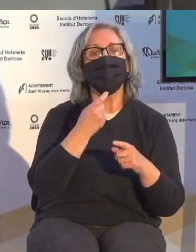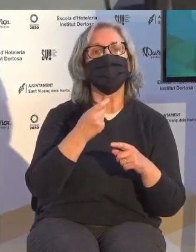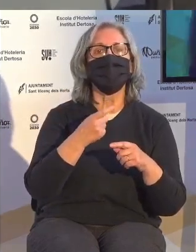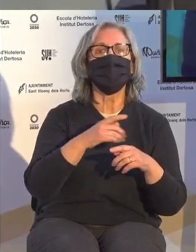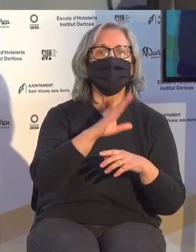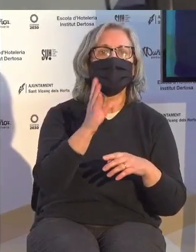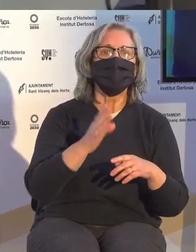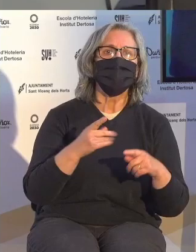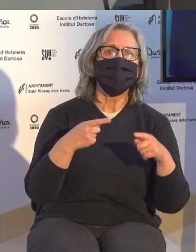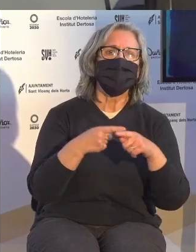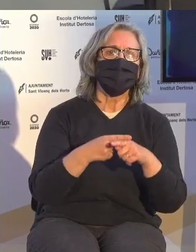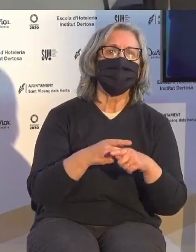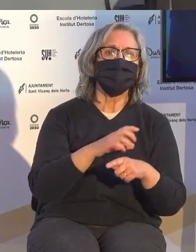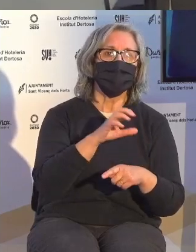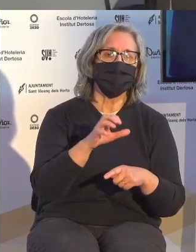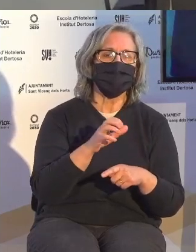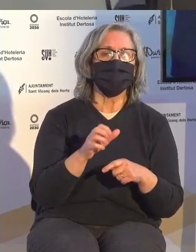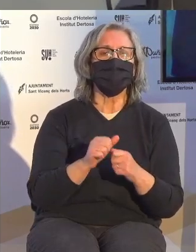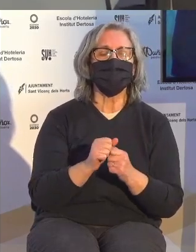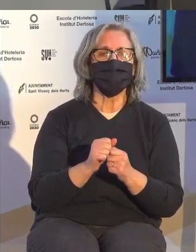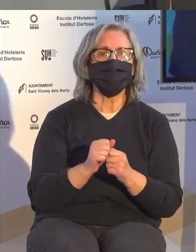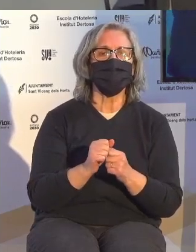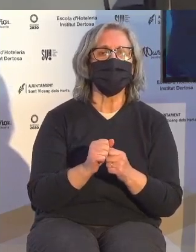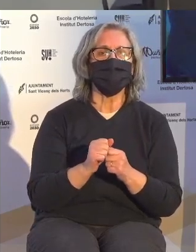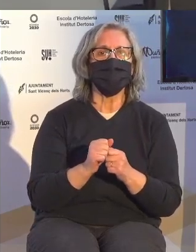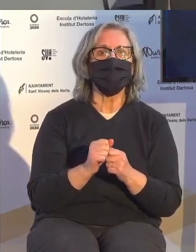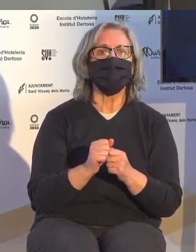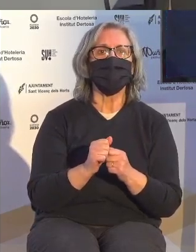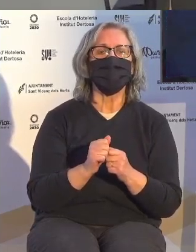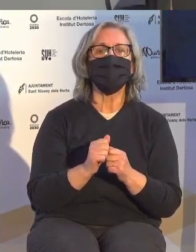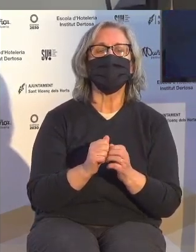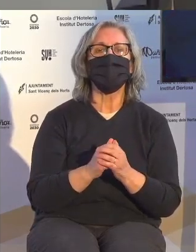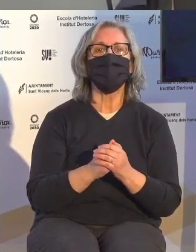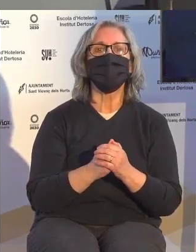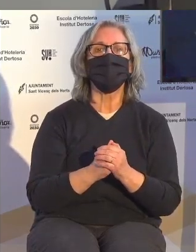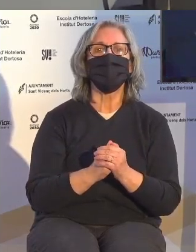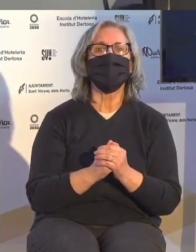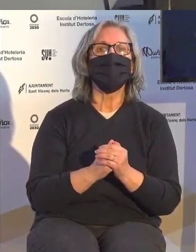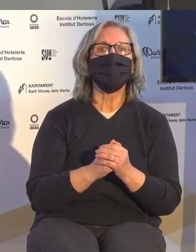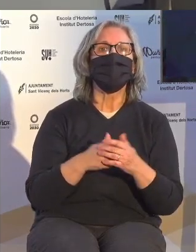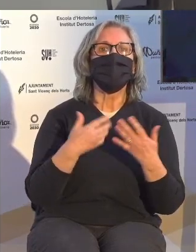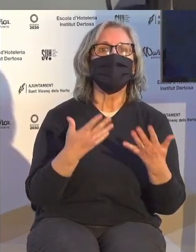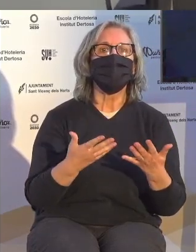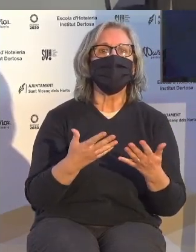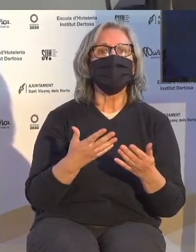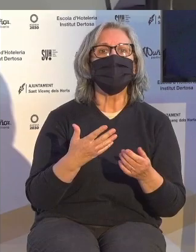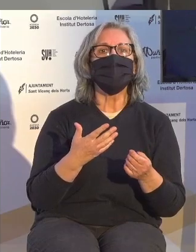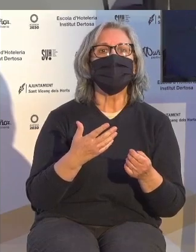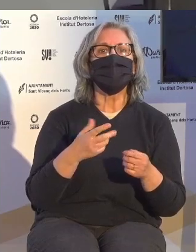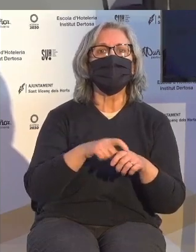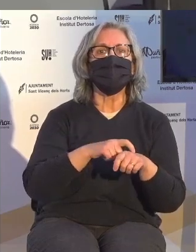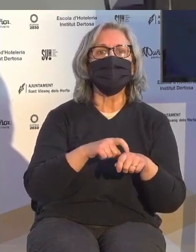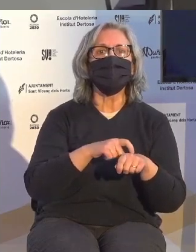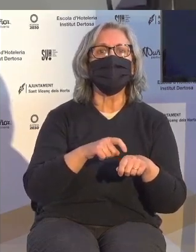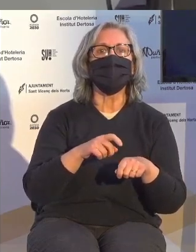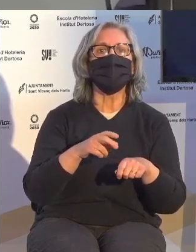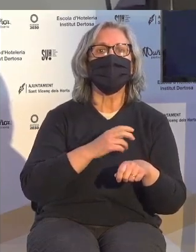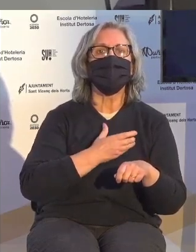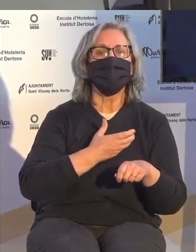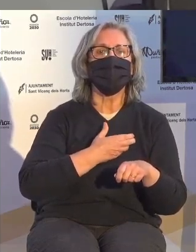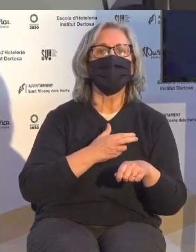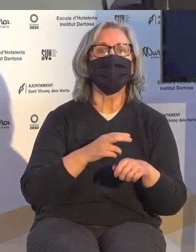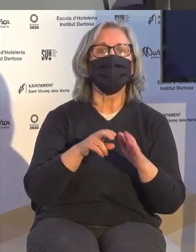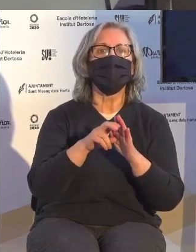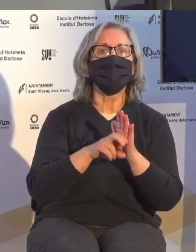a leerme al regidor gómez y la maría peláez te darán un